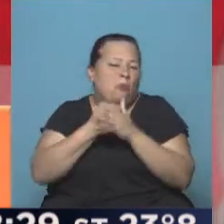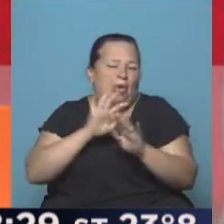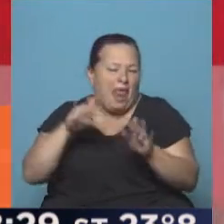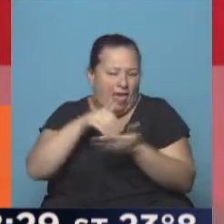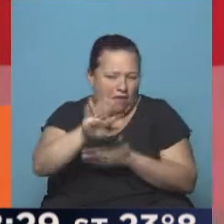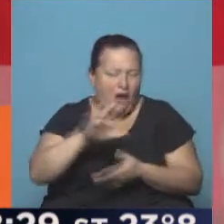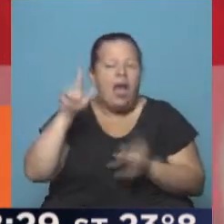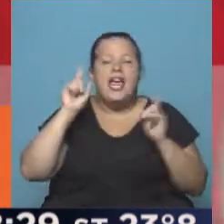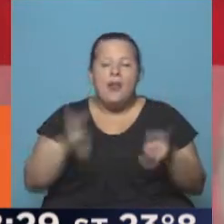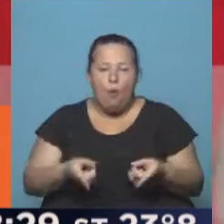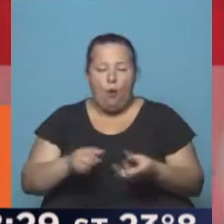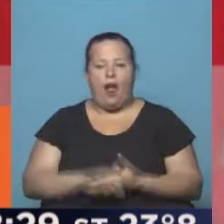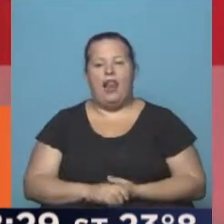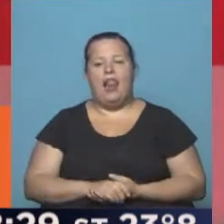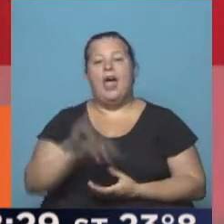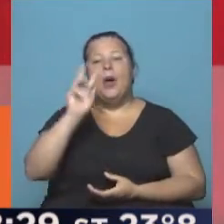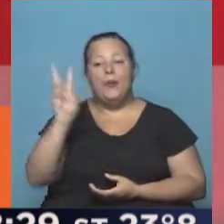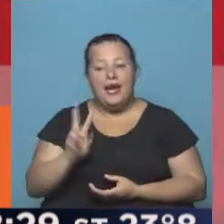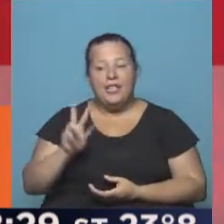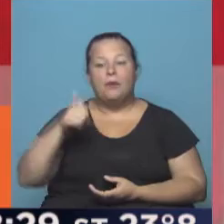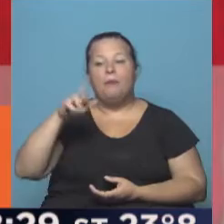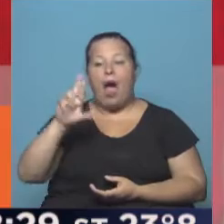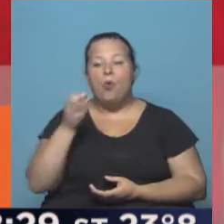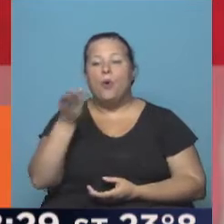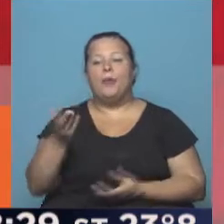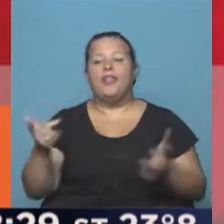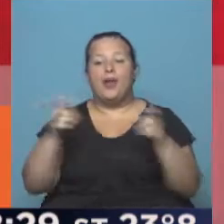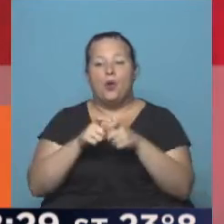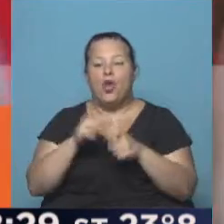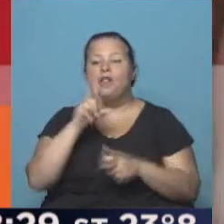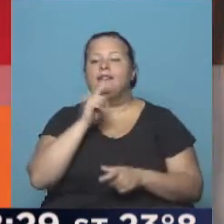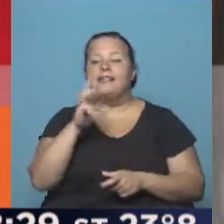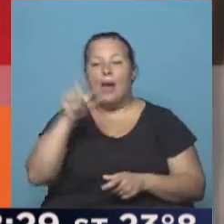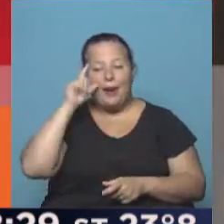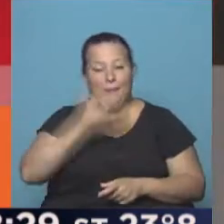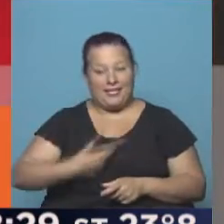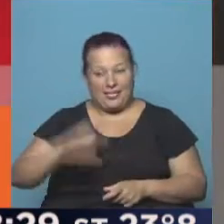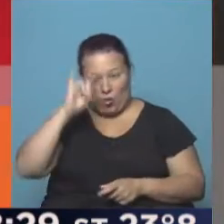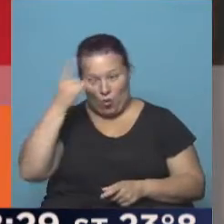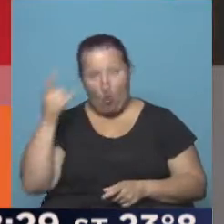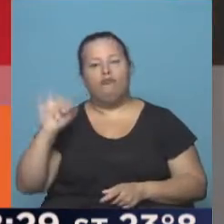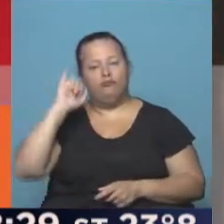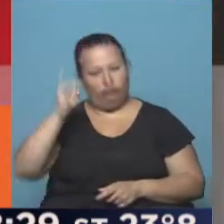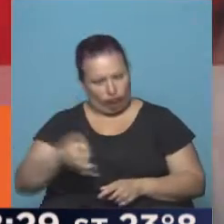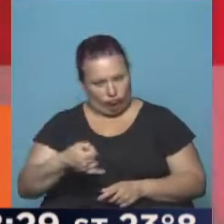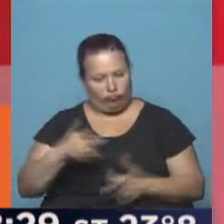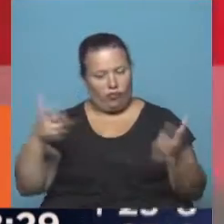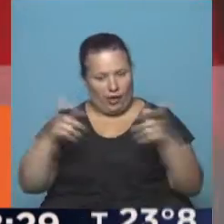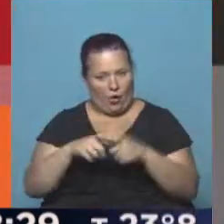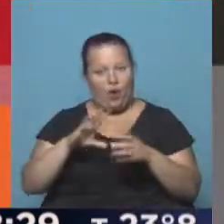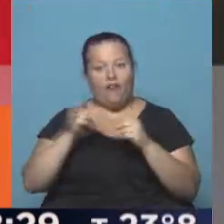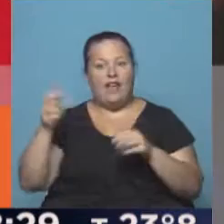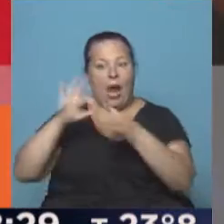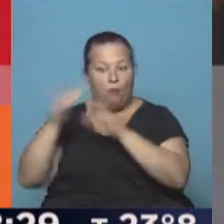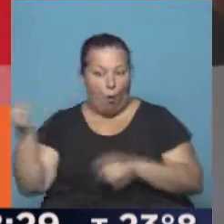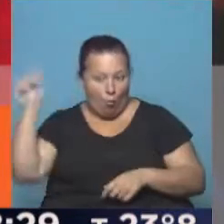maneras, Venezuela, Maduro ha pedido una reunión con Tabaré Vázquez, que Tabaré Vázquez se la ha concedido cuando vuelva de